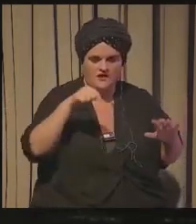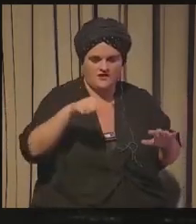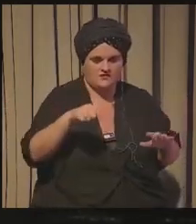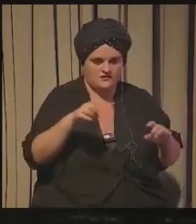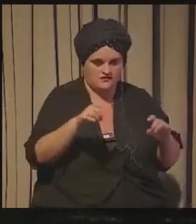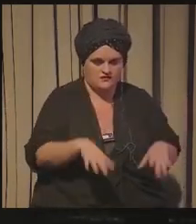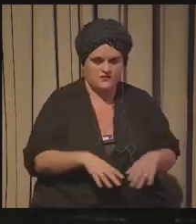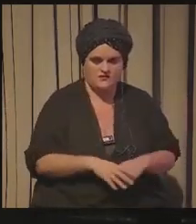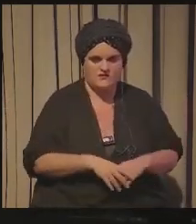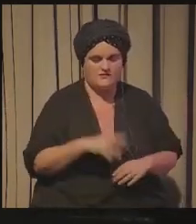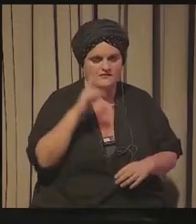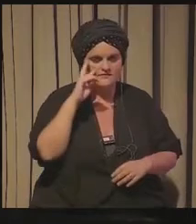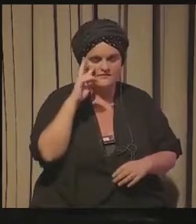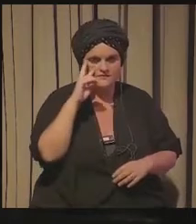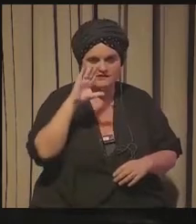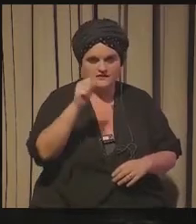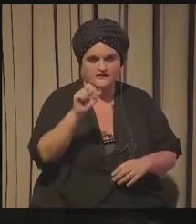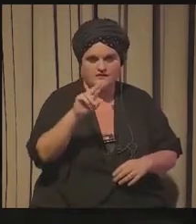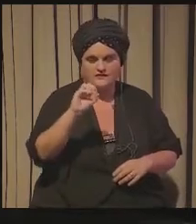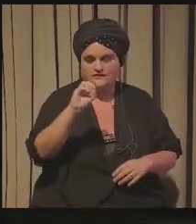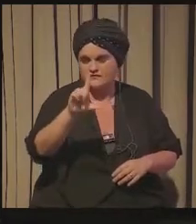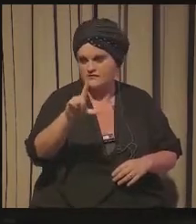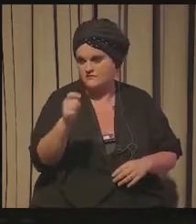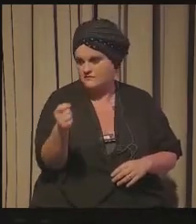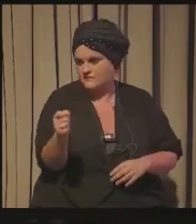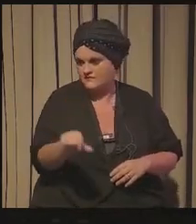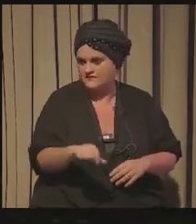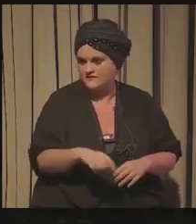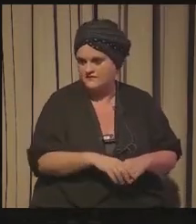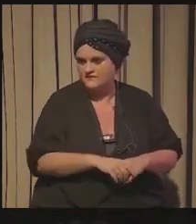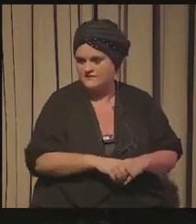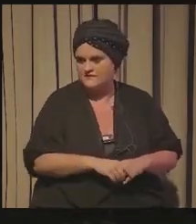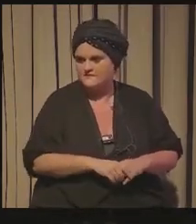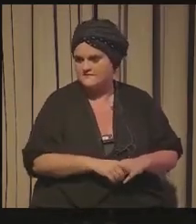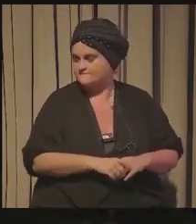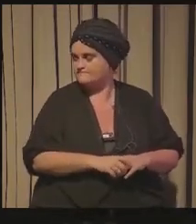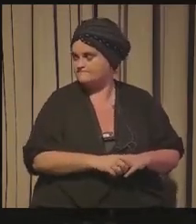Y sé que la experiencia de Carol es de este tipo. Y